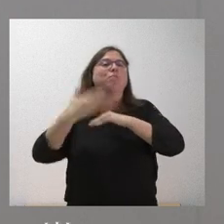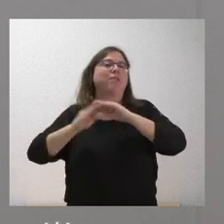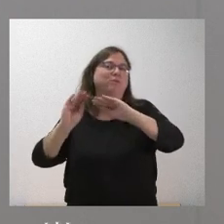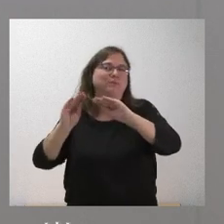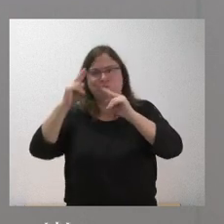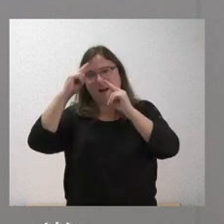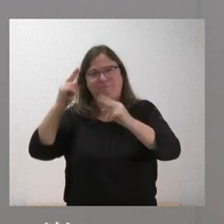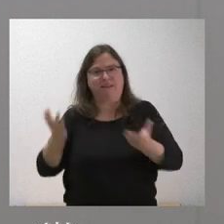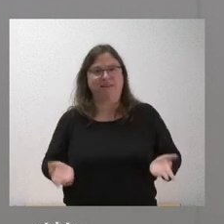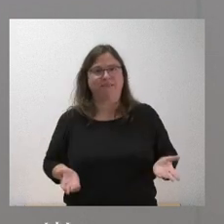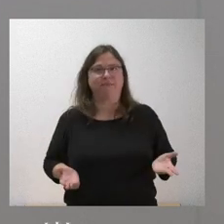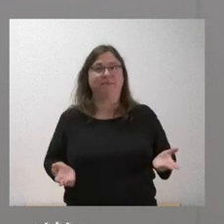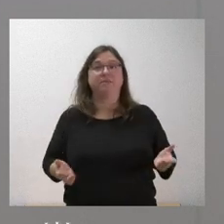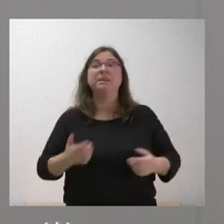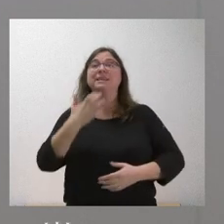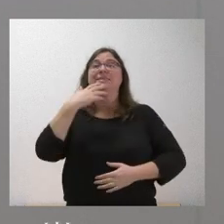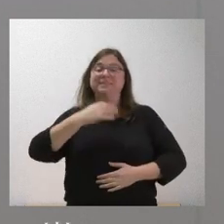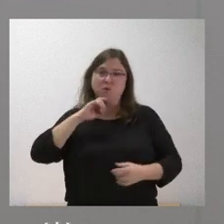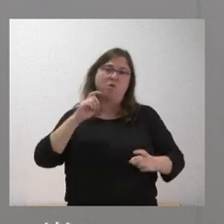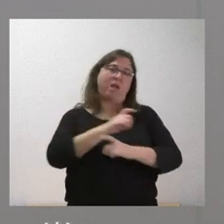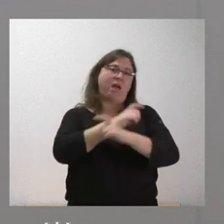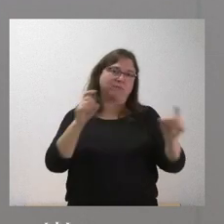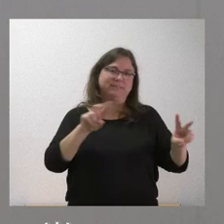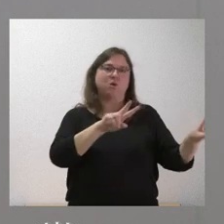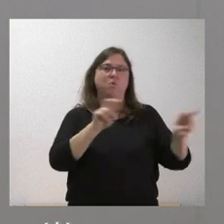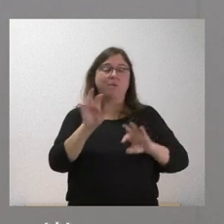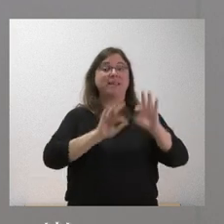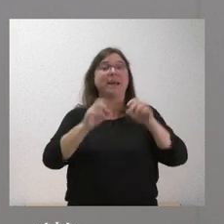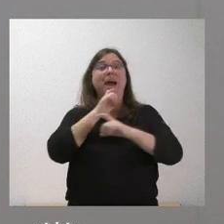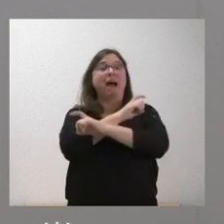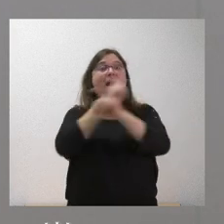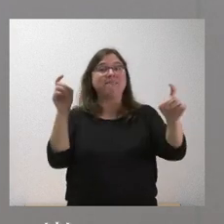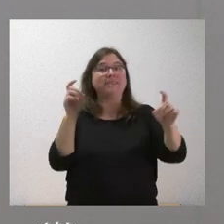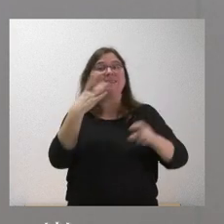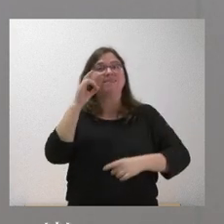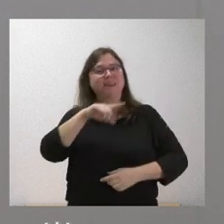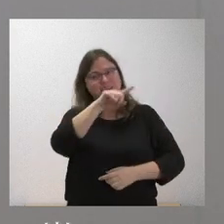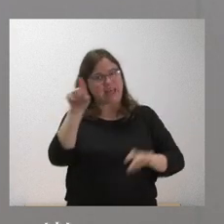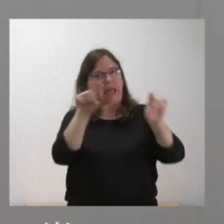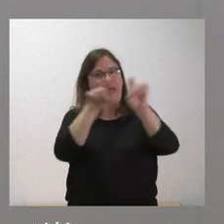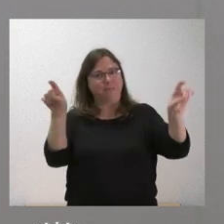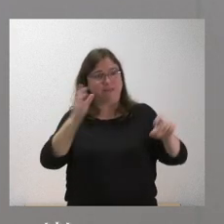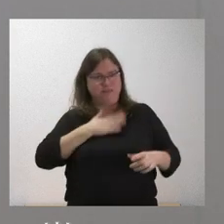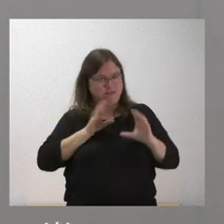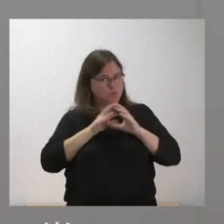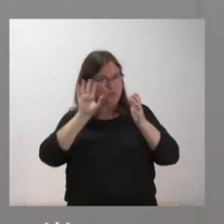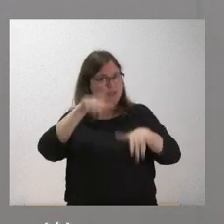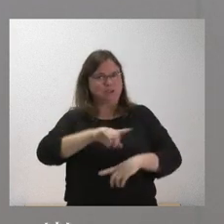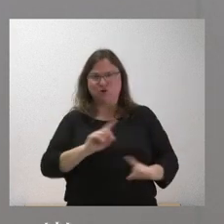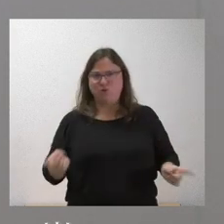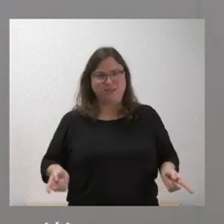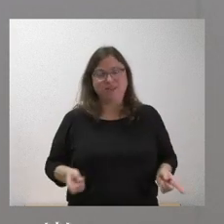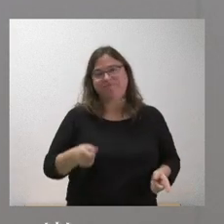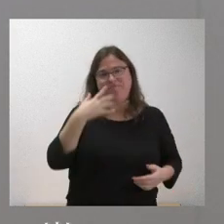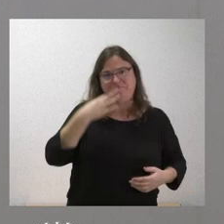y por tanto seguro que anunciarán nuevas decisiones y las que anuncien las tienen que anunciar los inversores no la junta de Castilla de León y usted